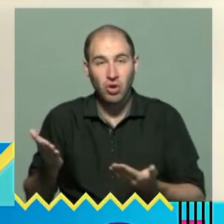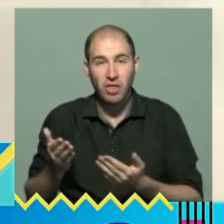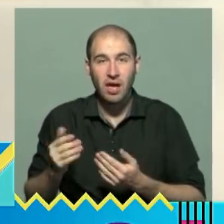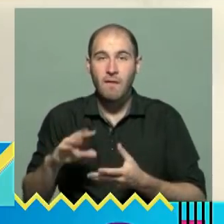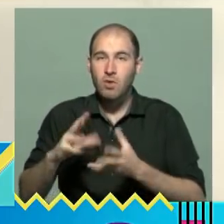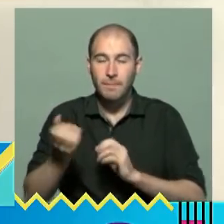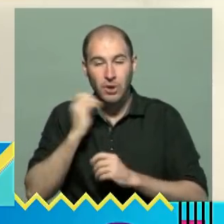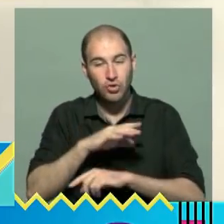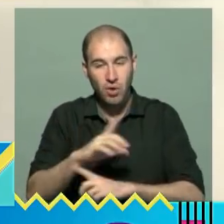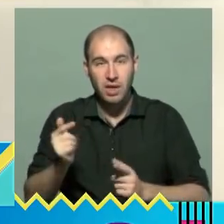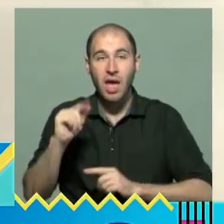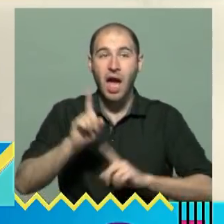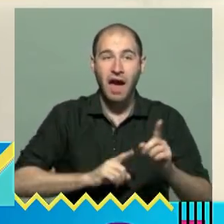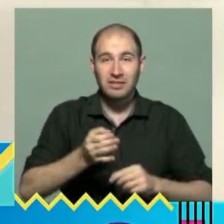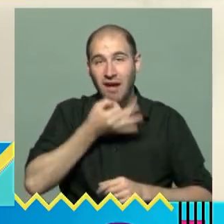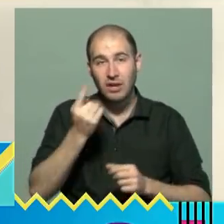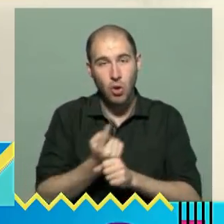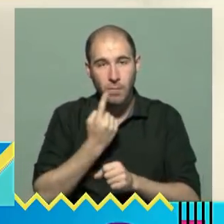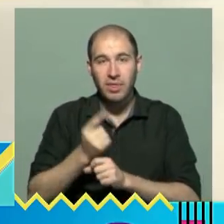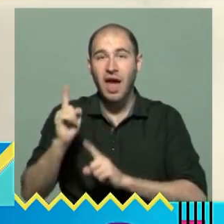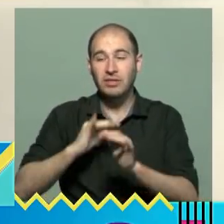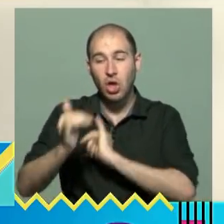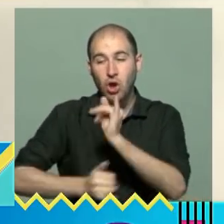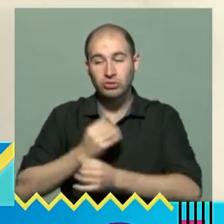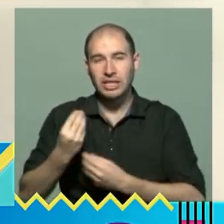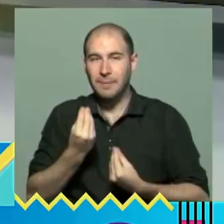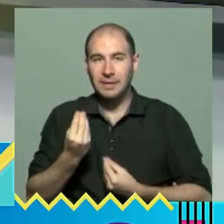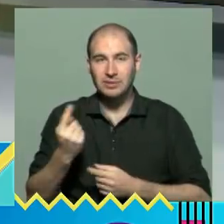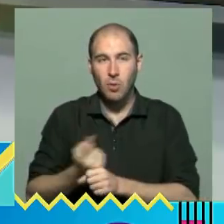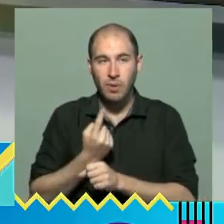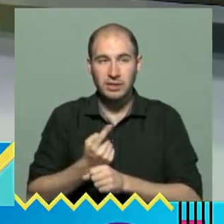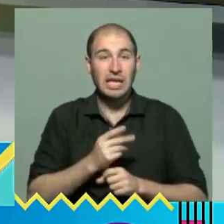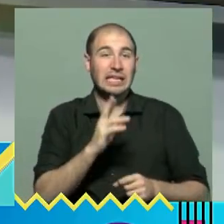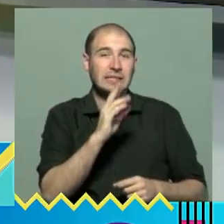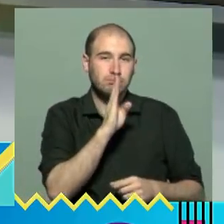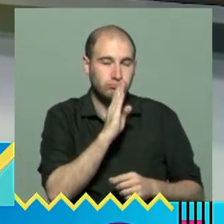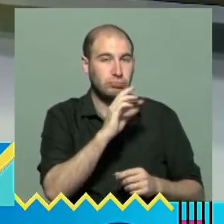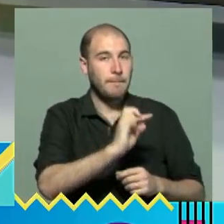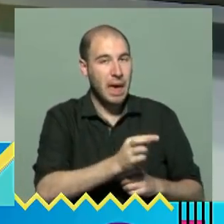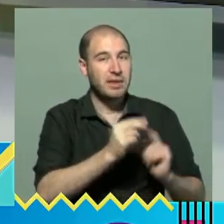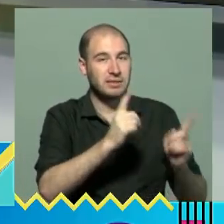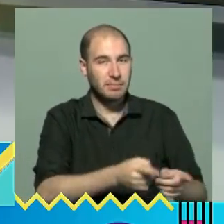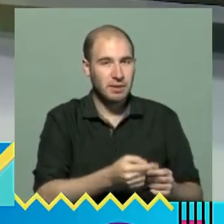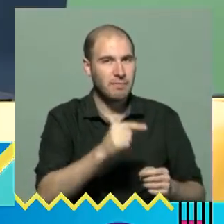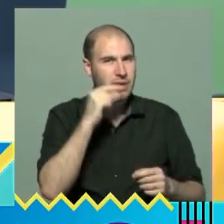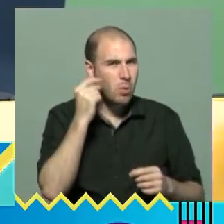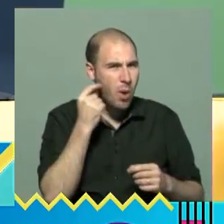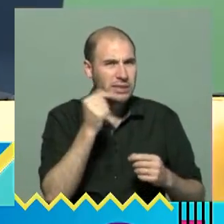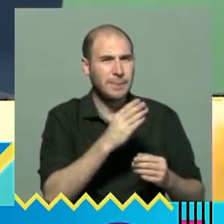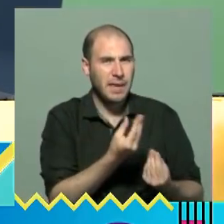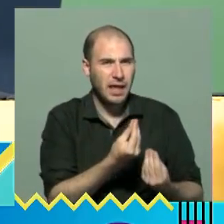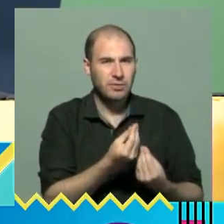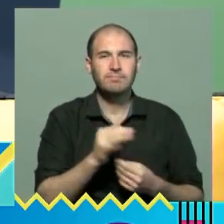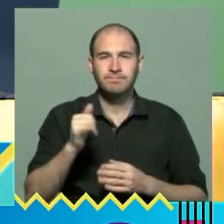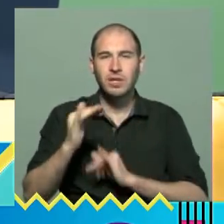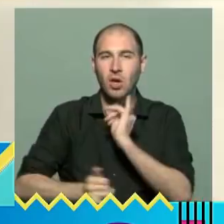mejor situación. A veces no podemos hablar, a veces no podemos contar lo que nos pasa. Claro, está el silencio de los padres también, esa vergüenza, ese miedo. Tener